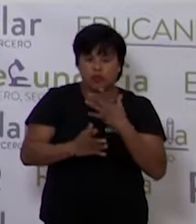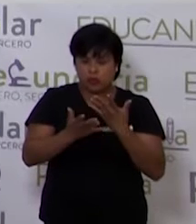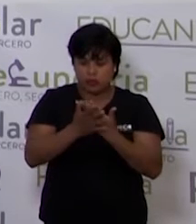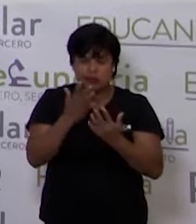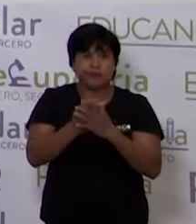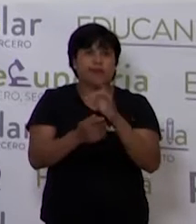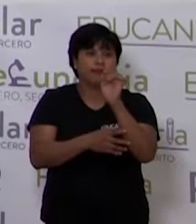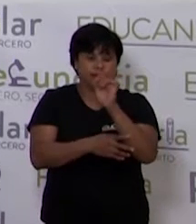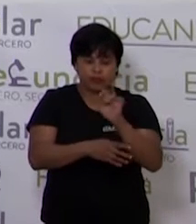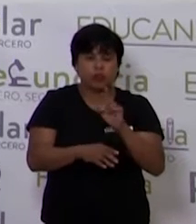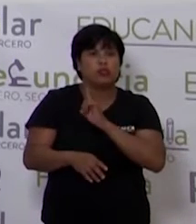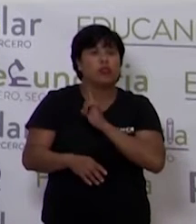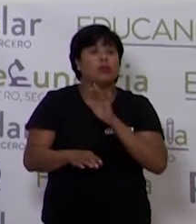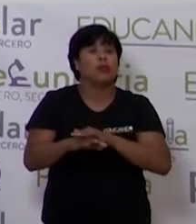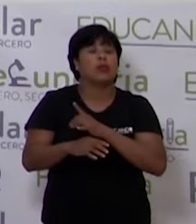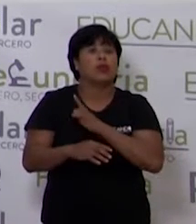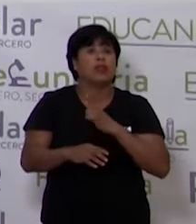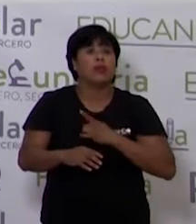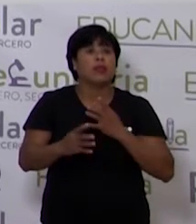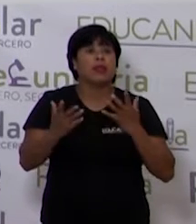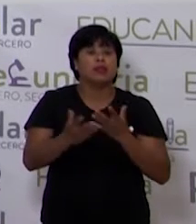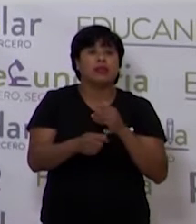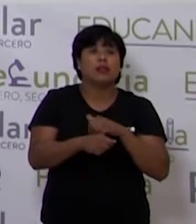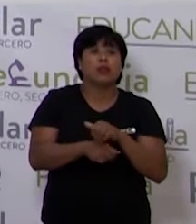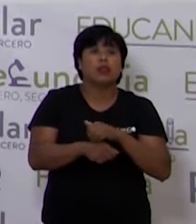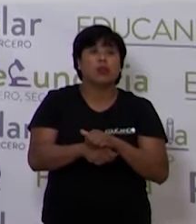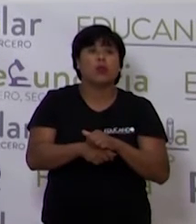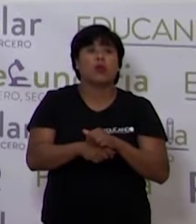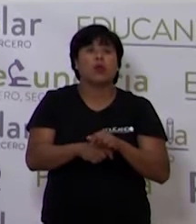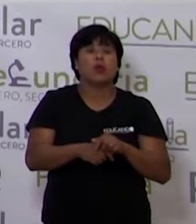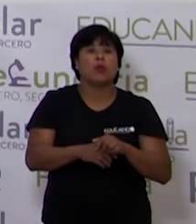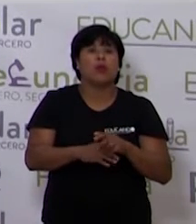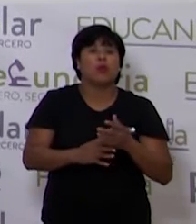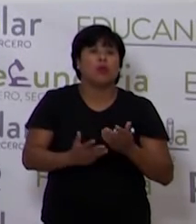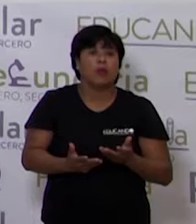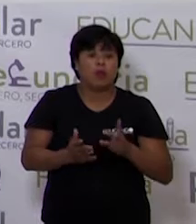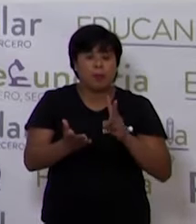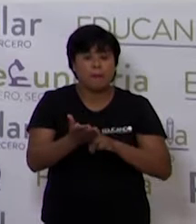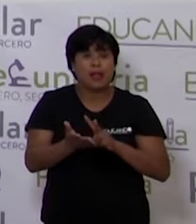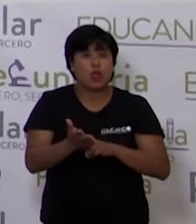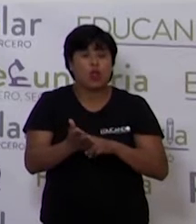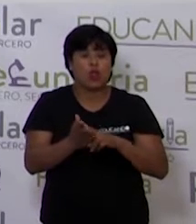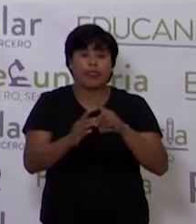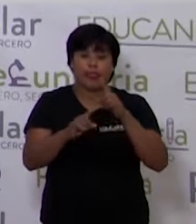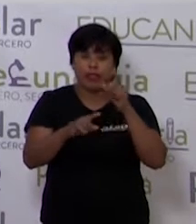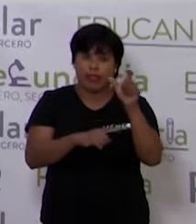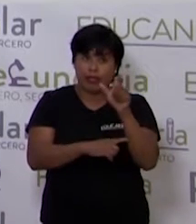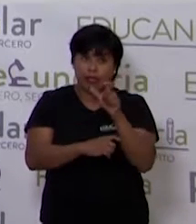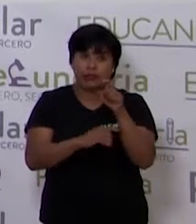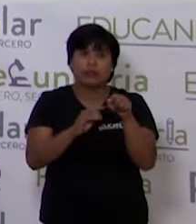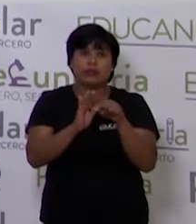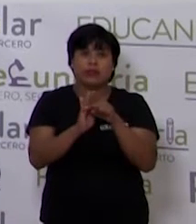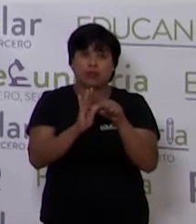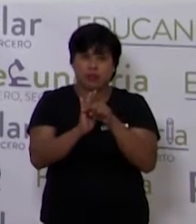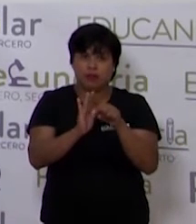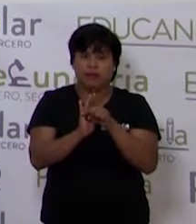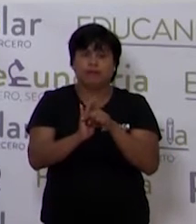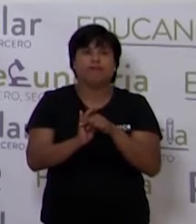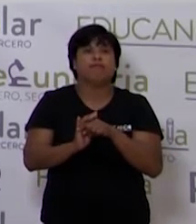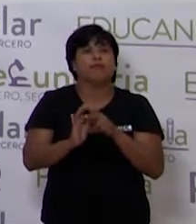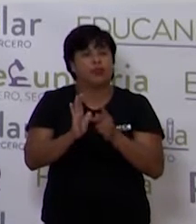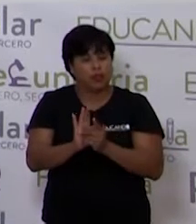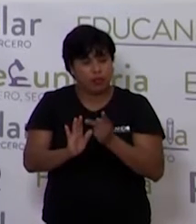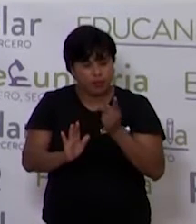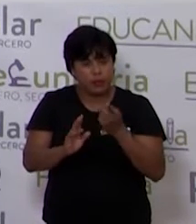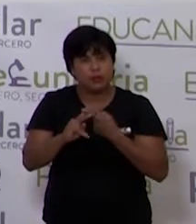operación. Solo porque tiene este número, valor de X, negativo. Y